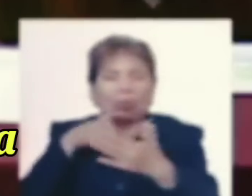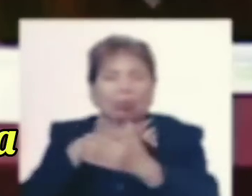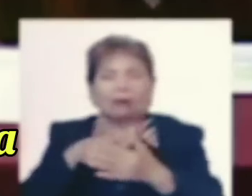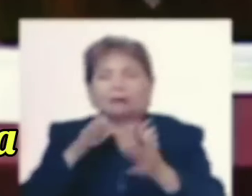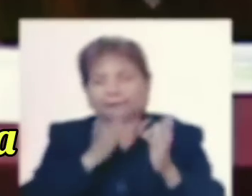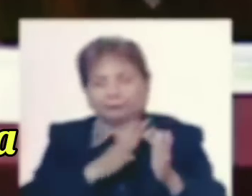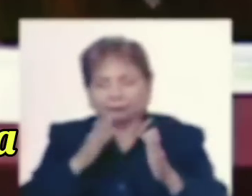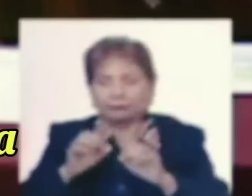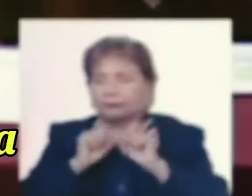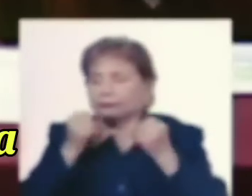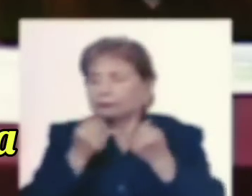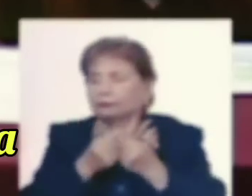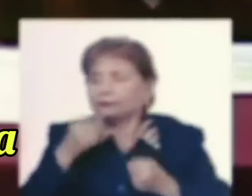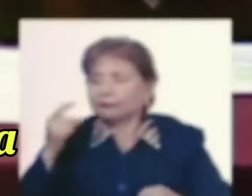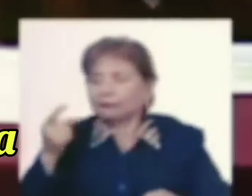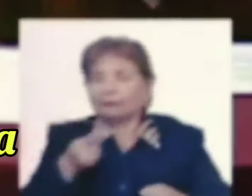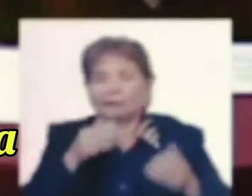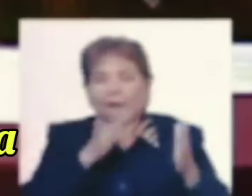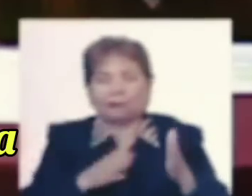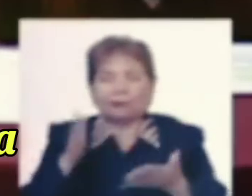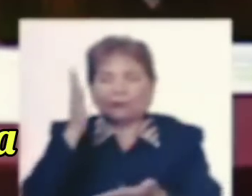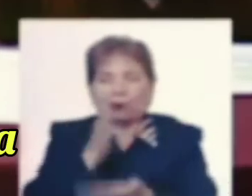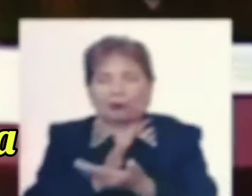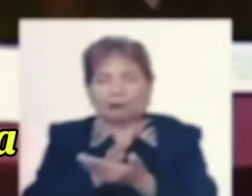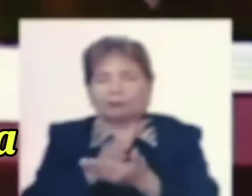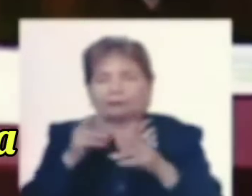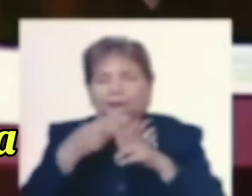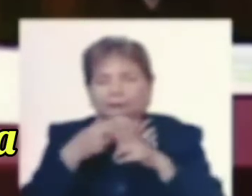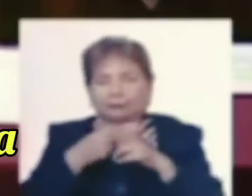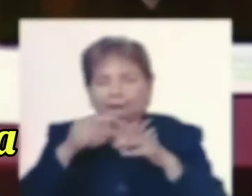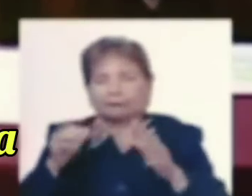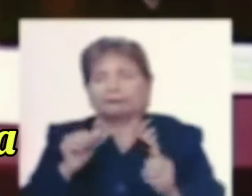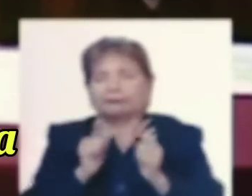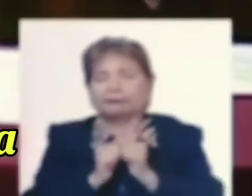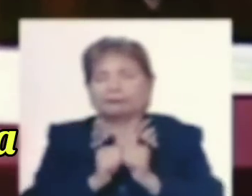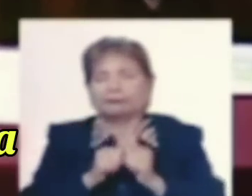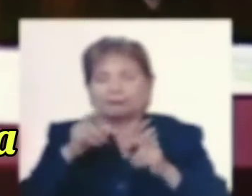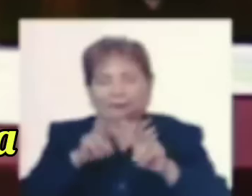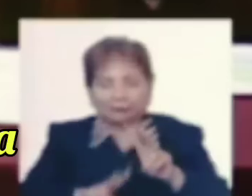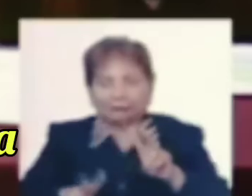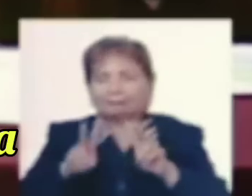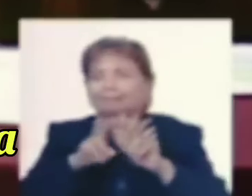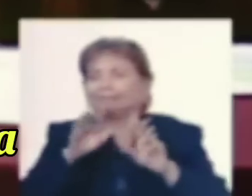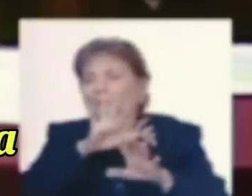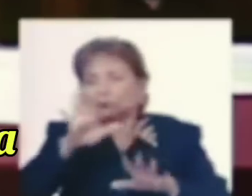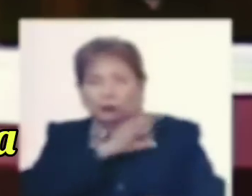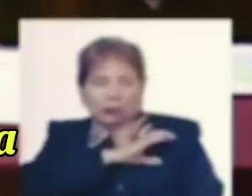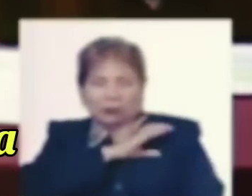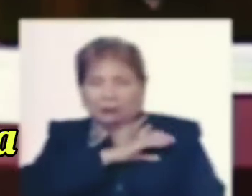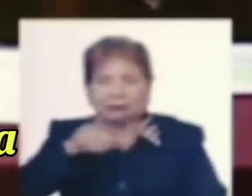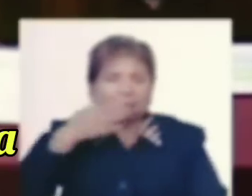el desarrollo de esta sesión. Señores congresistas, vamos a suspender brevemente la sesión y se valorará la